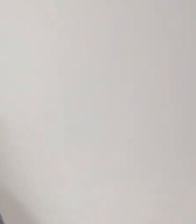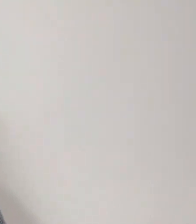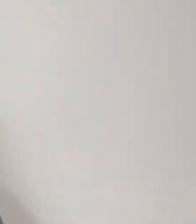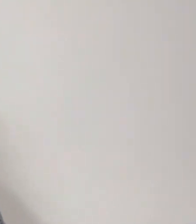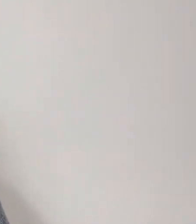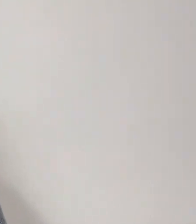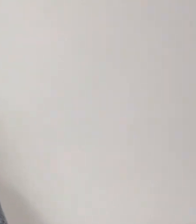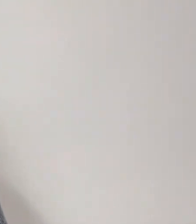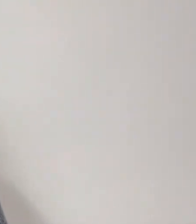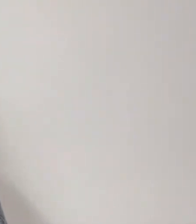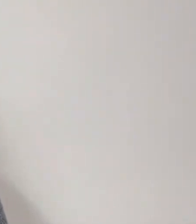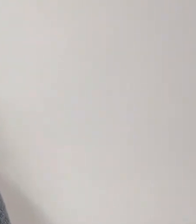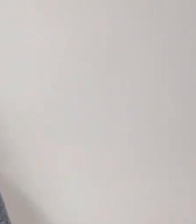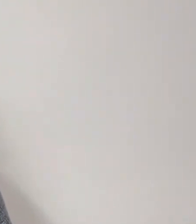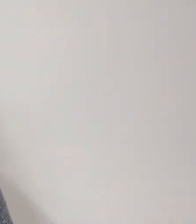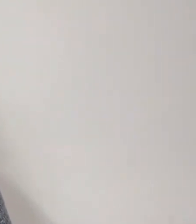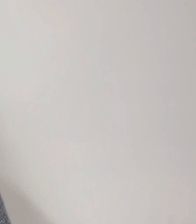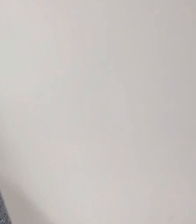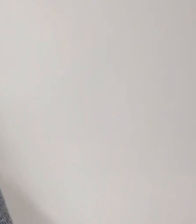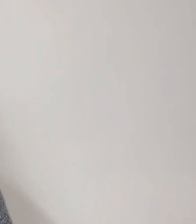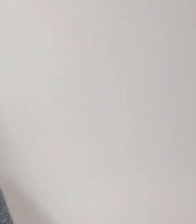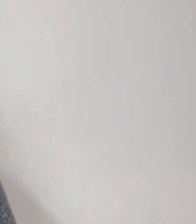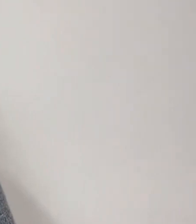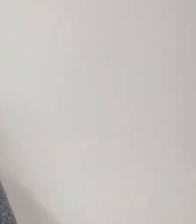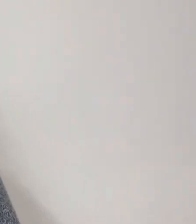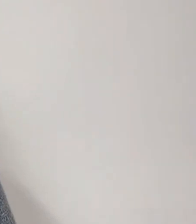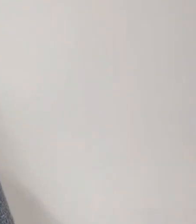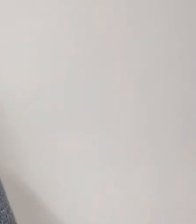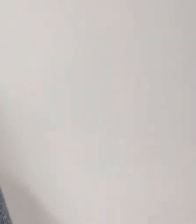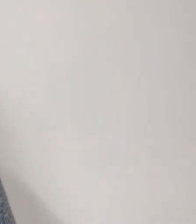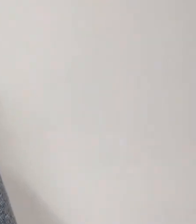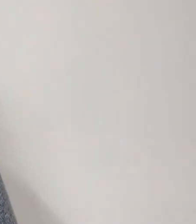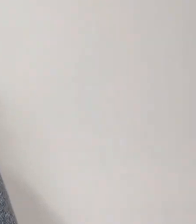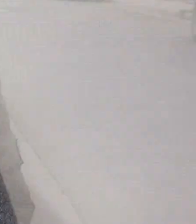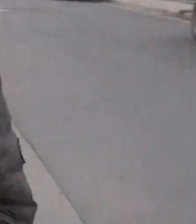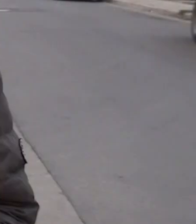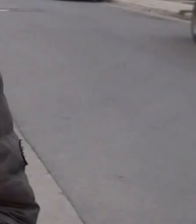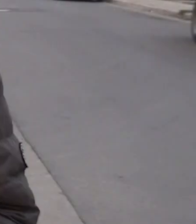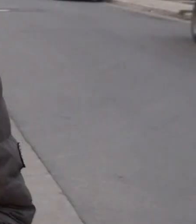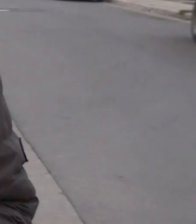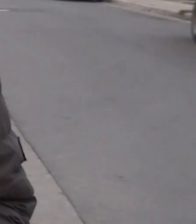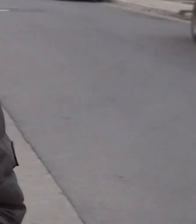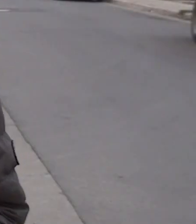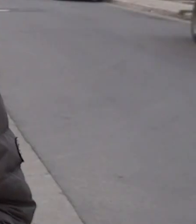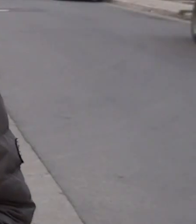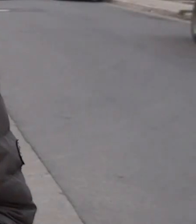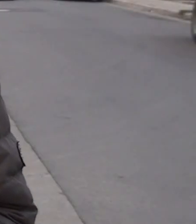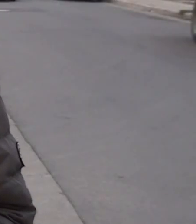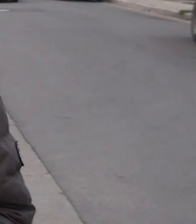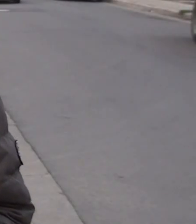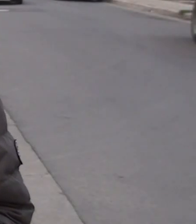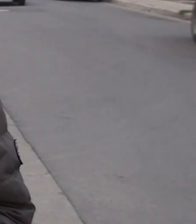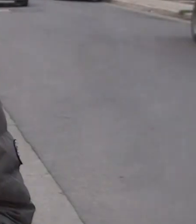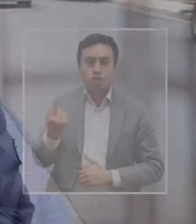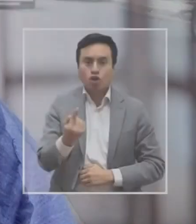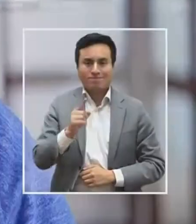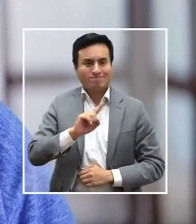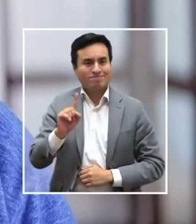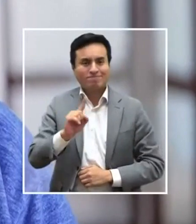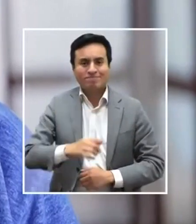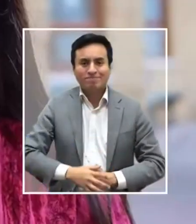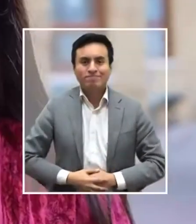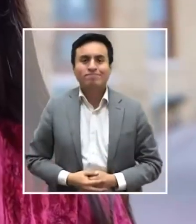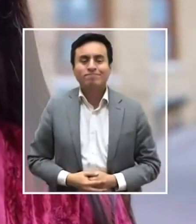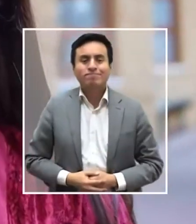seguir aportando a que haya efectivamente pago de las pensiones de alimentos. Hay que destacar también que el no pago de la pensión de